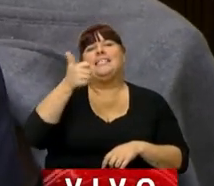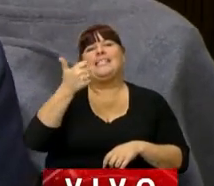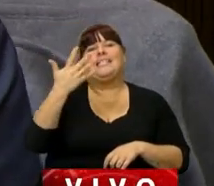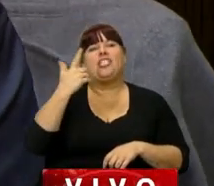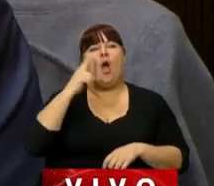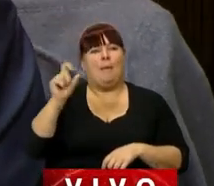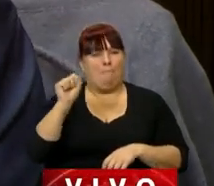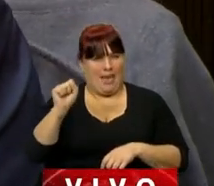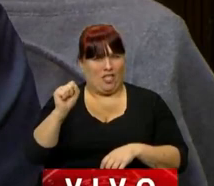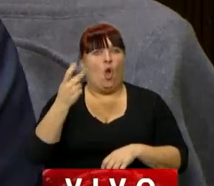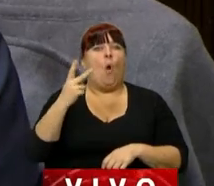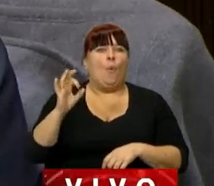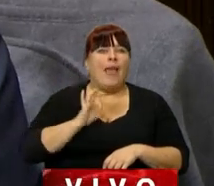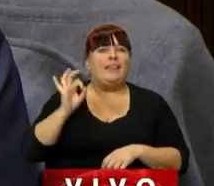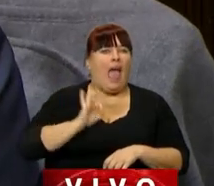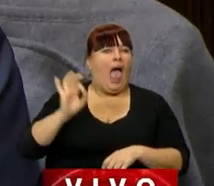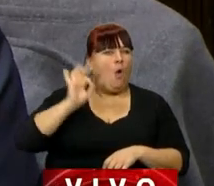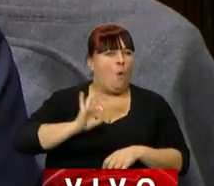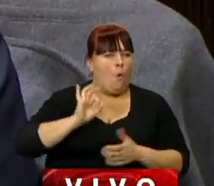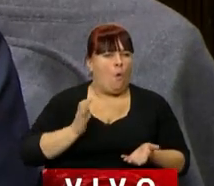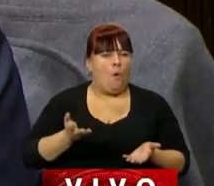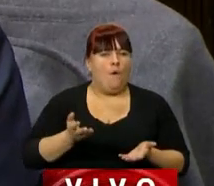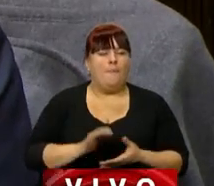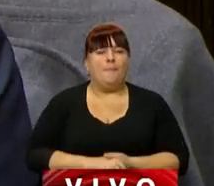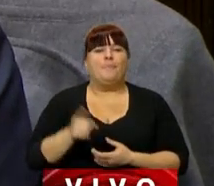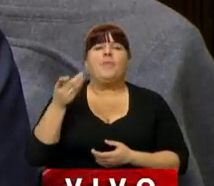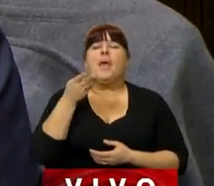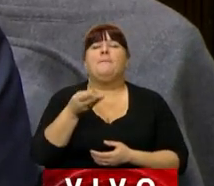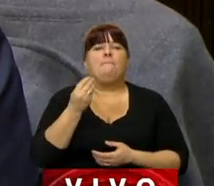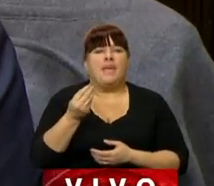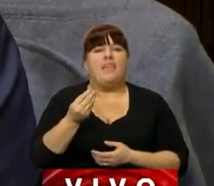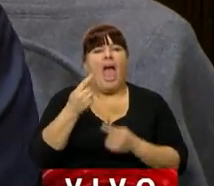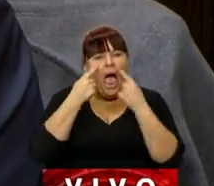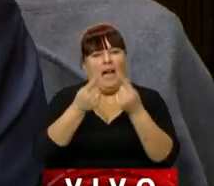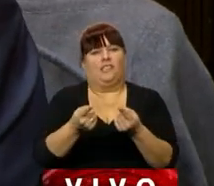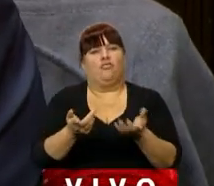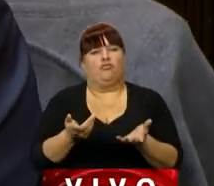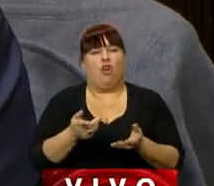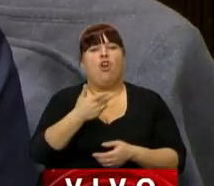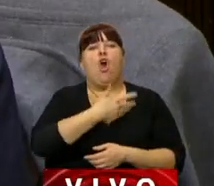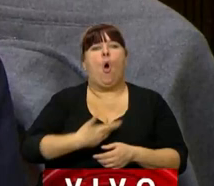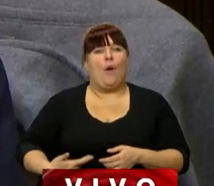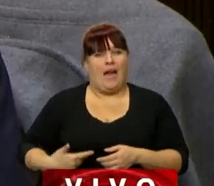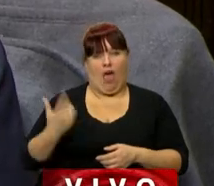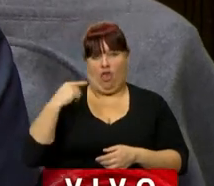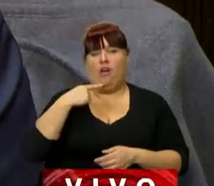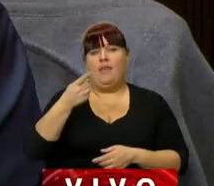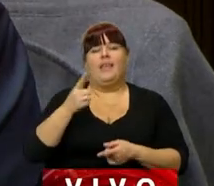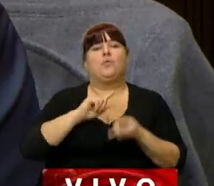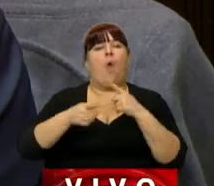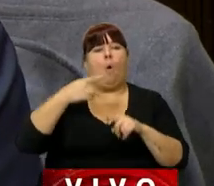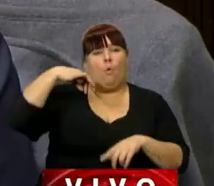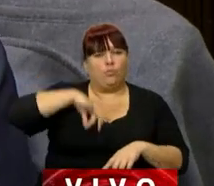mil pesos con 20 años de antigüedad. Lo que están pidiendo es ser escuchados. El gobernador acaba de cerrar